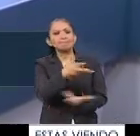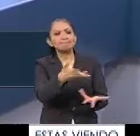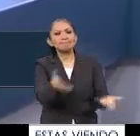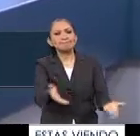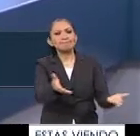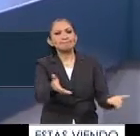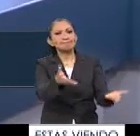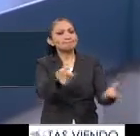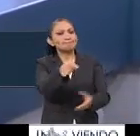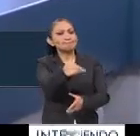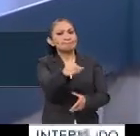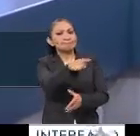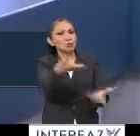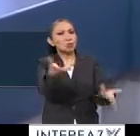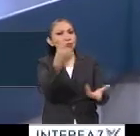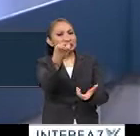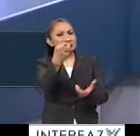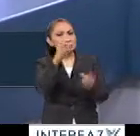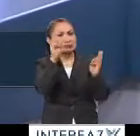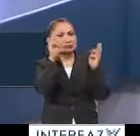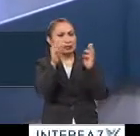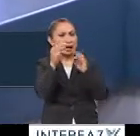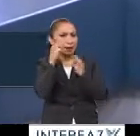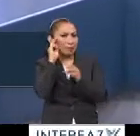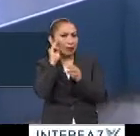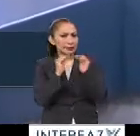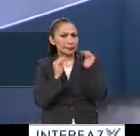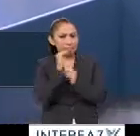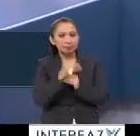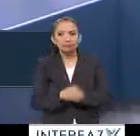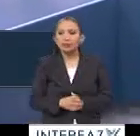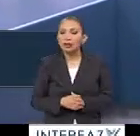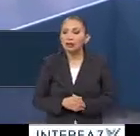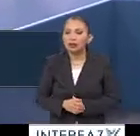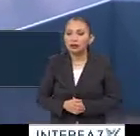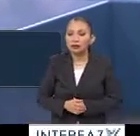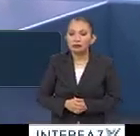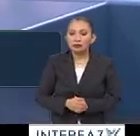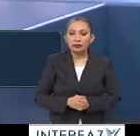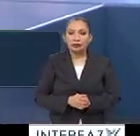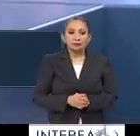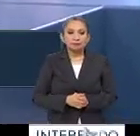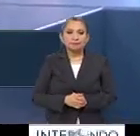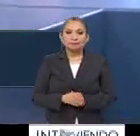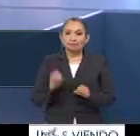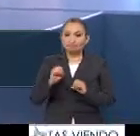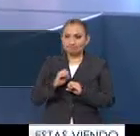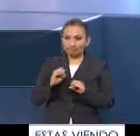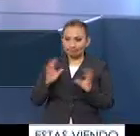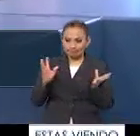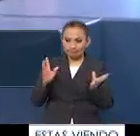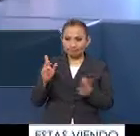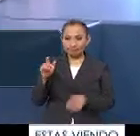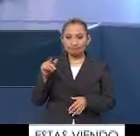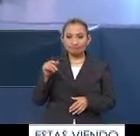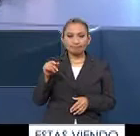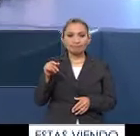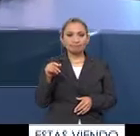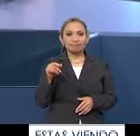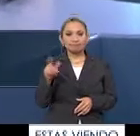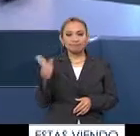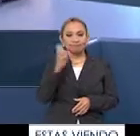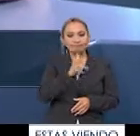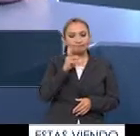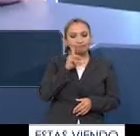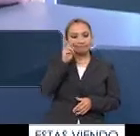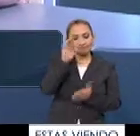echar a andar una maestría como esta? Bueno, evidentemente, digamos que la